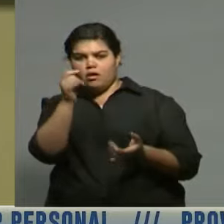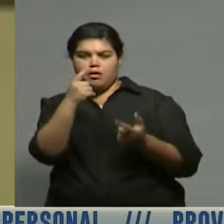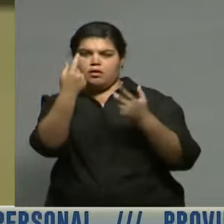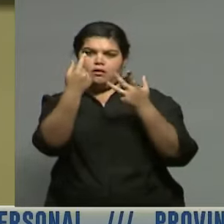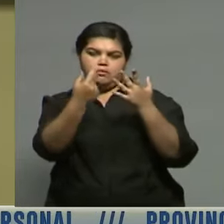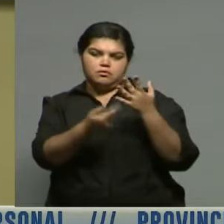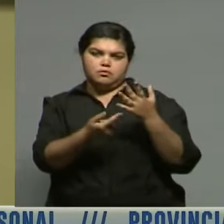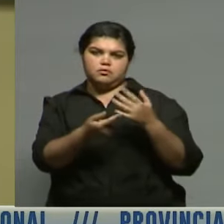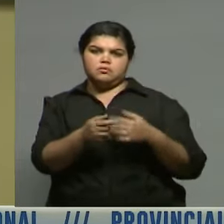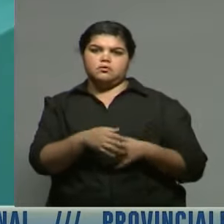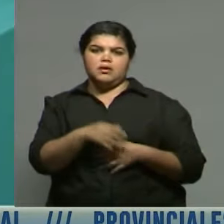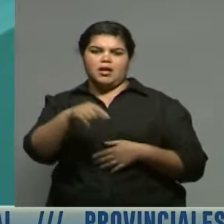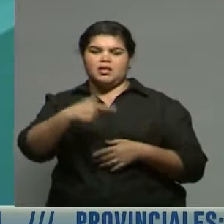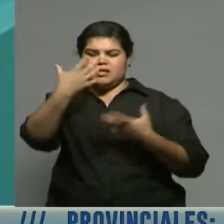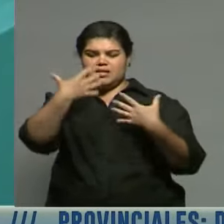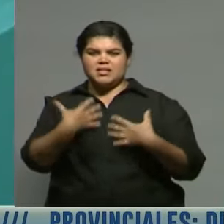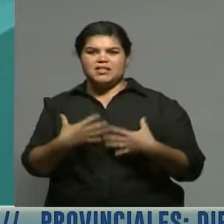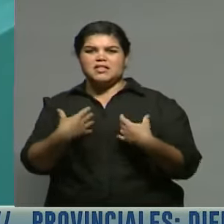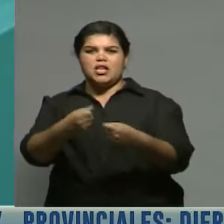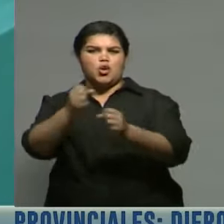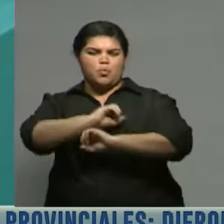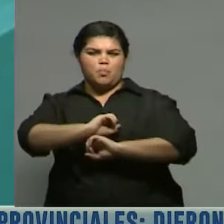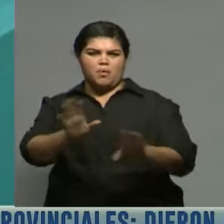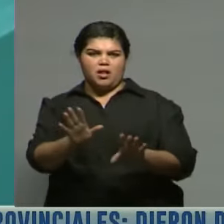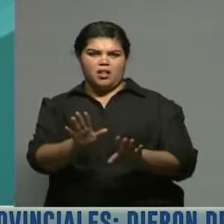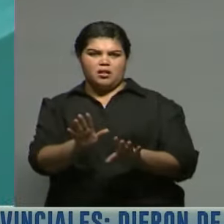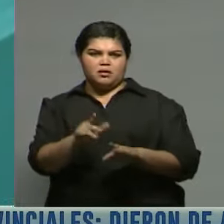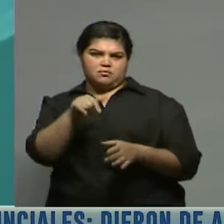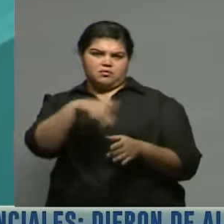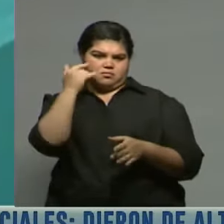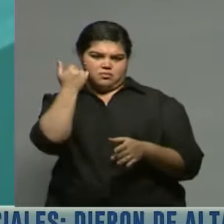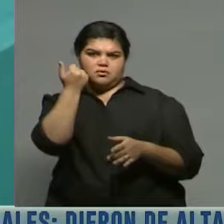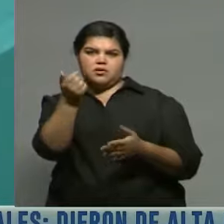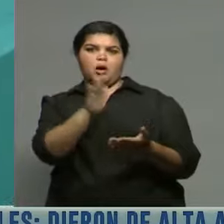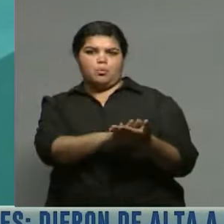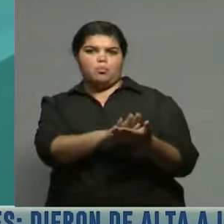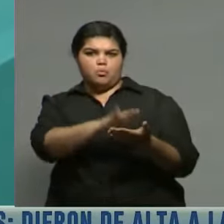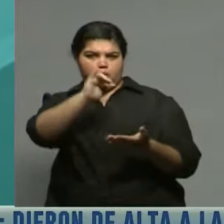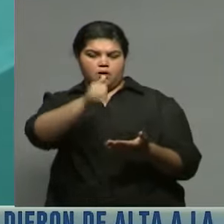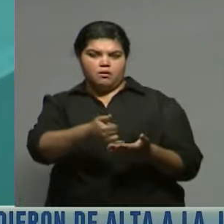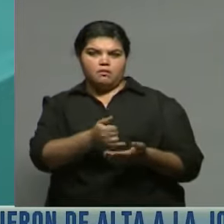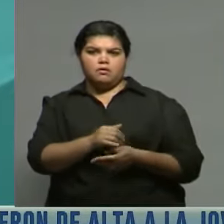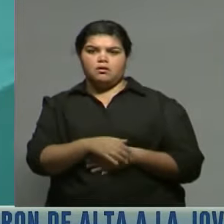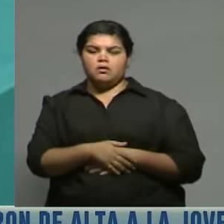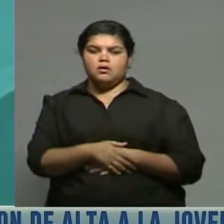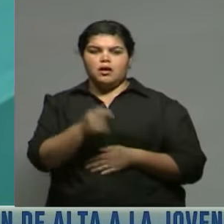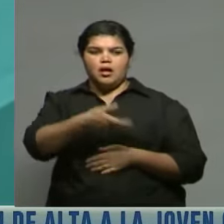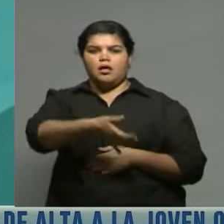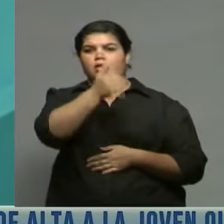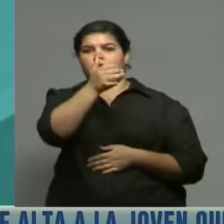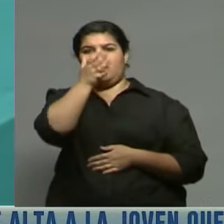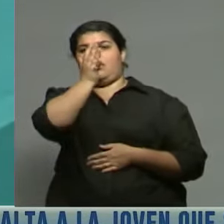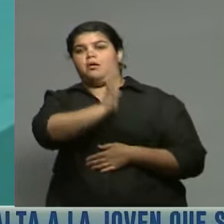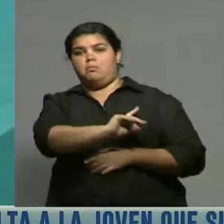negativos que son malos para la salud. Claro. Está totalmente comprobado, si, por supuesto, si no se bebe en exceso,